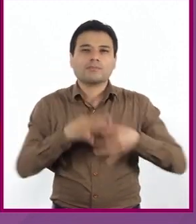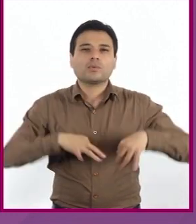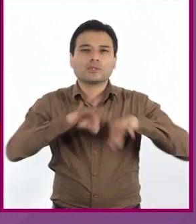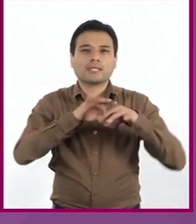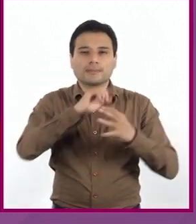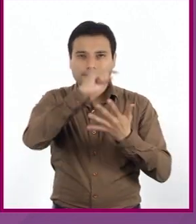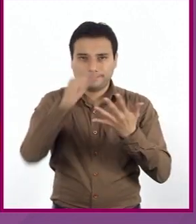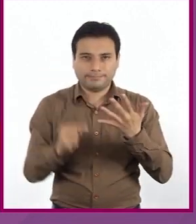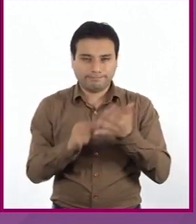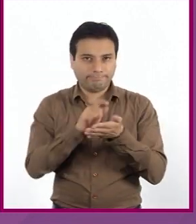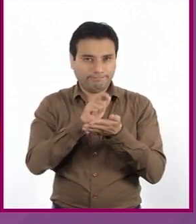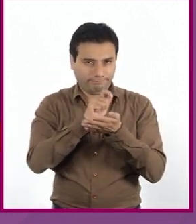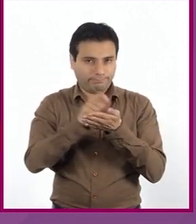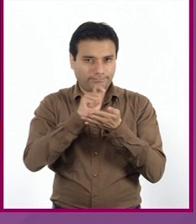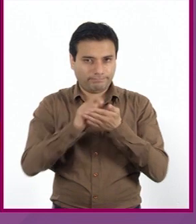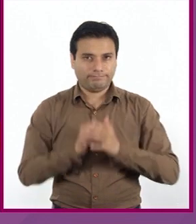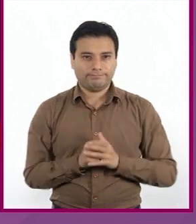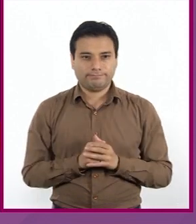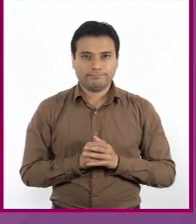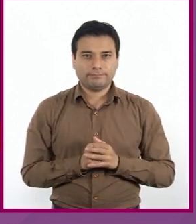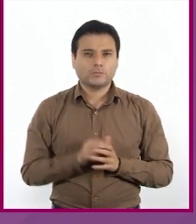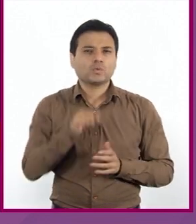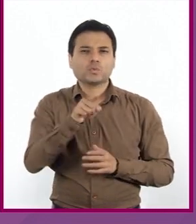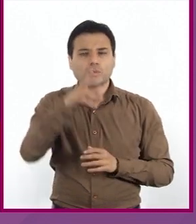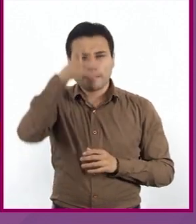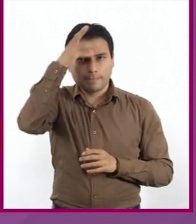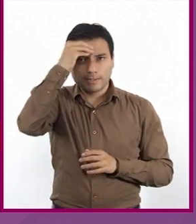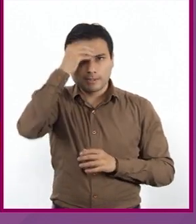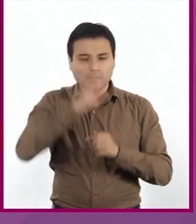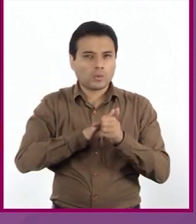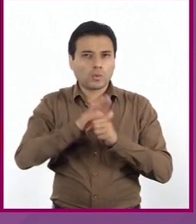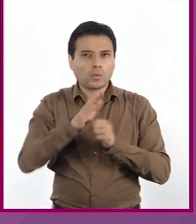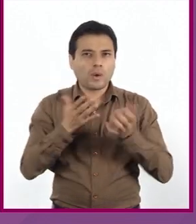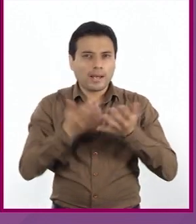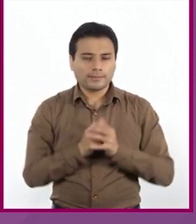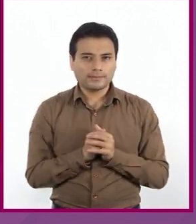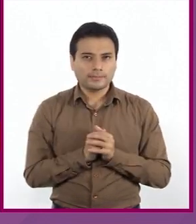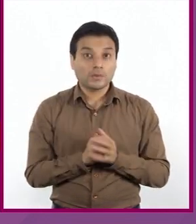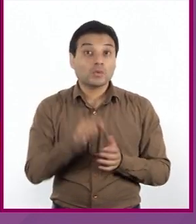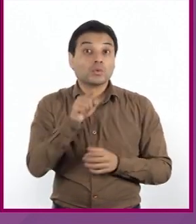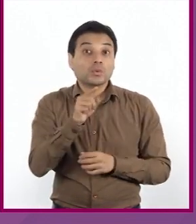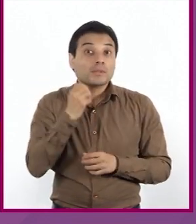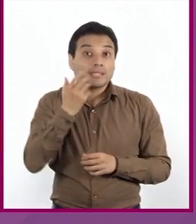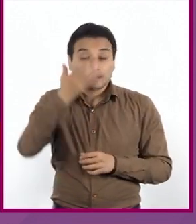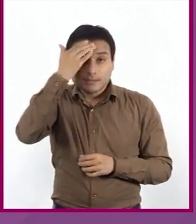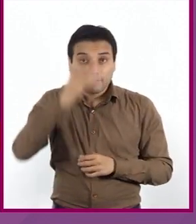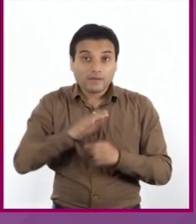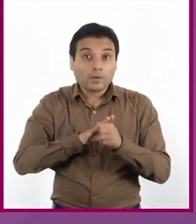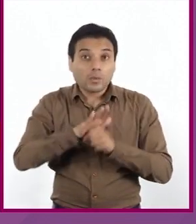en el espacio de ¿qué aprendí? Y si les gustaría saber algo más,